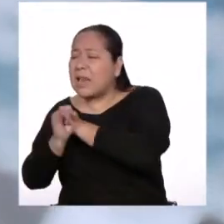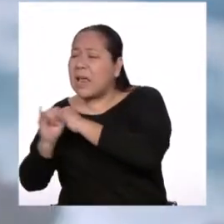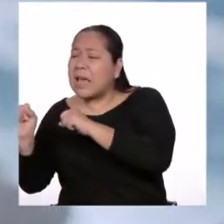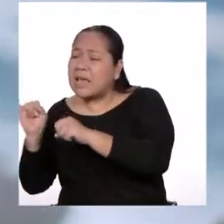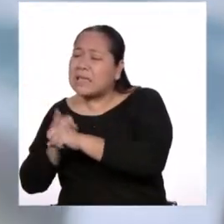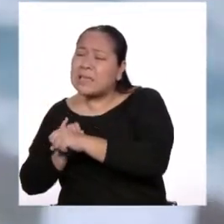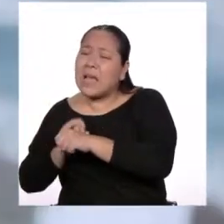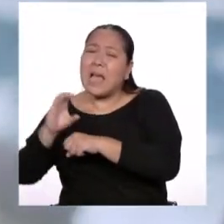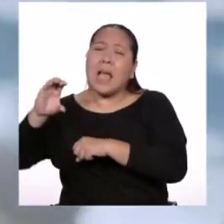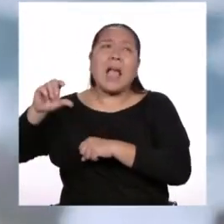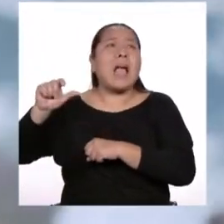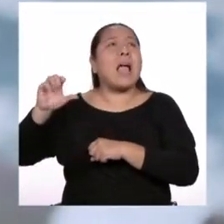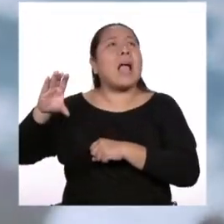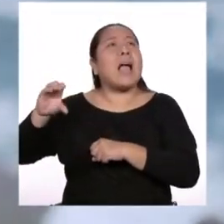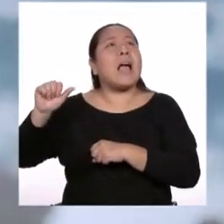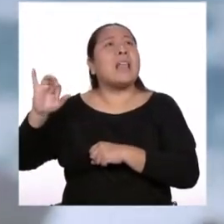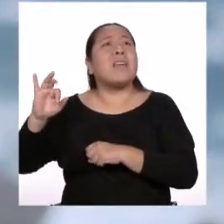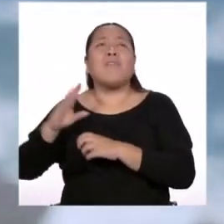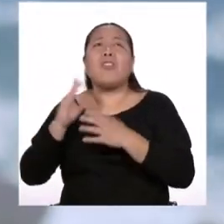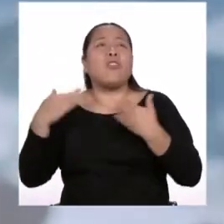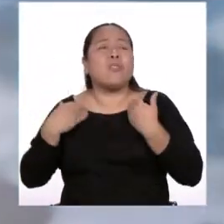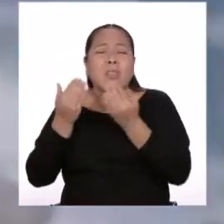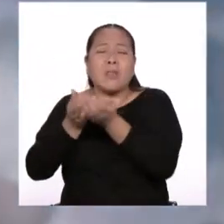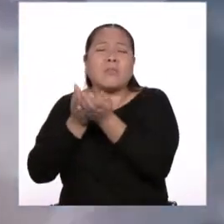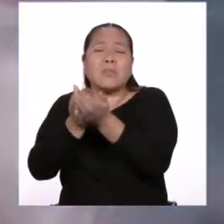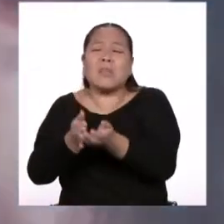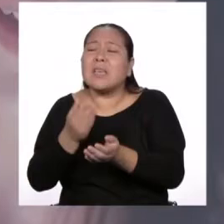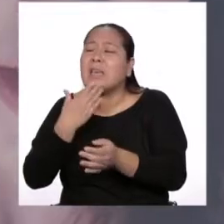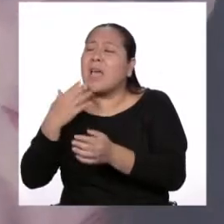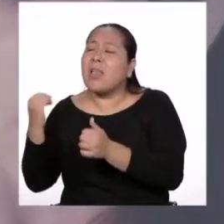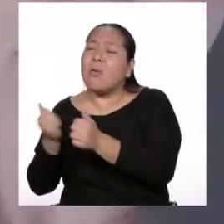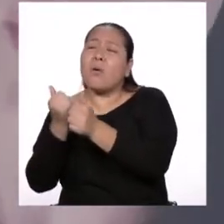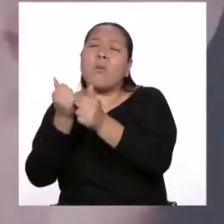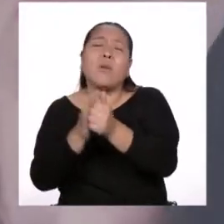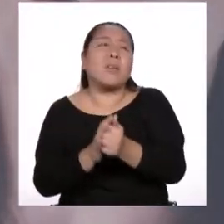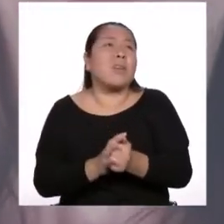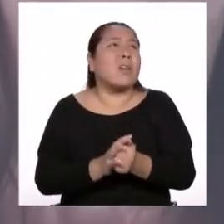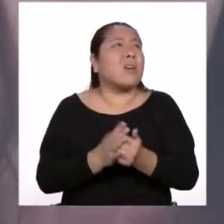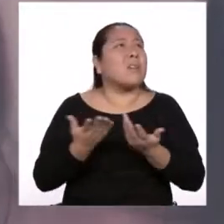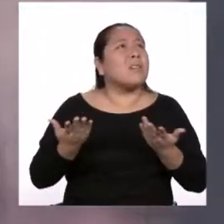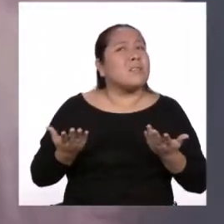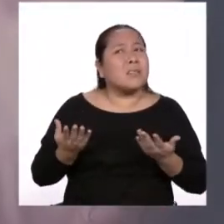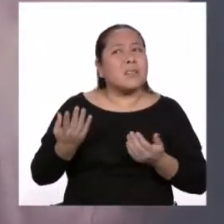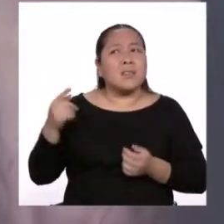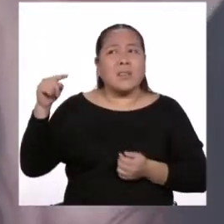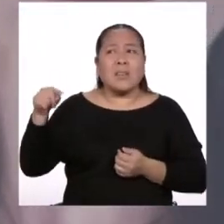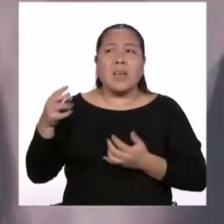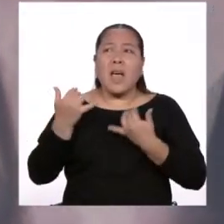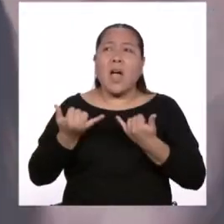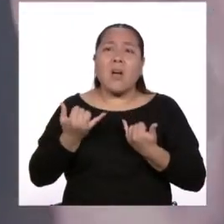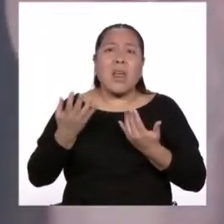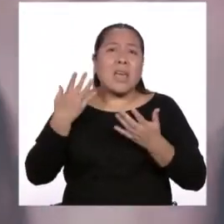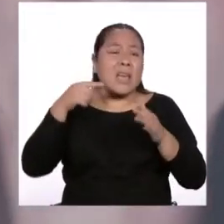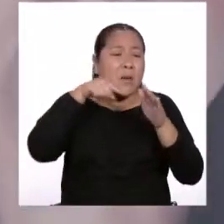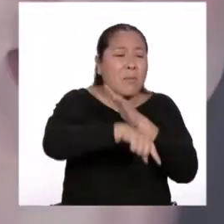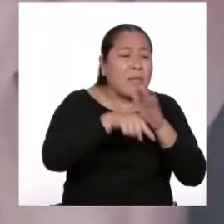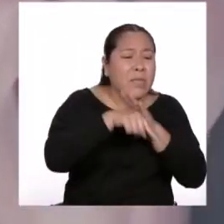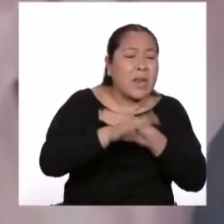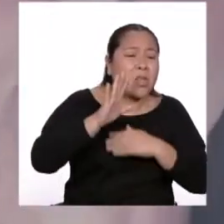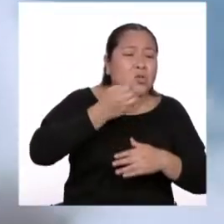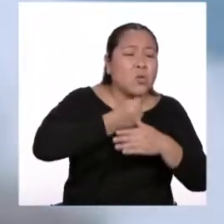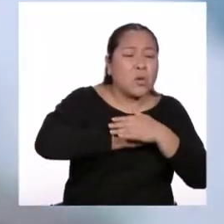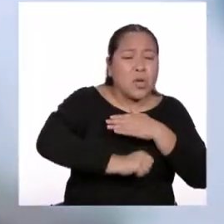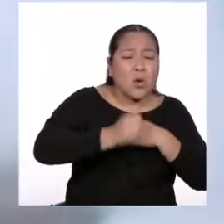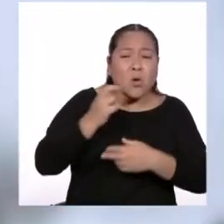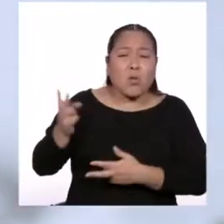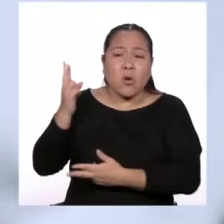con remos ni compañeros que lo acompañen en el ancho mar. Y si esto fuera poco, ahora quieren matar a su hijo cuando éste regrese a